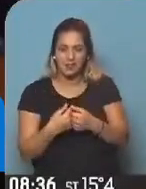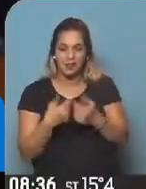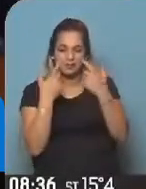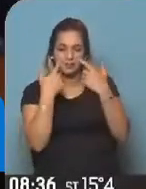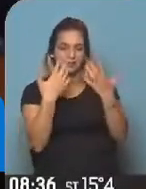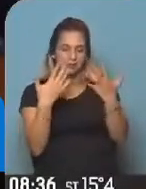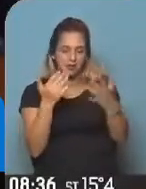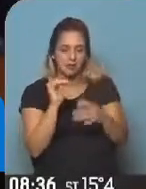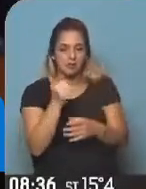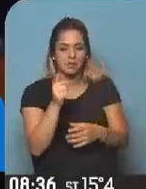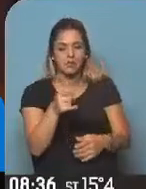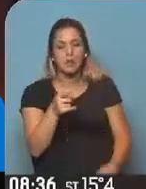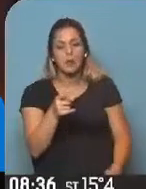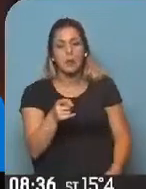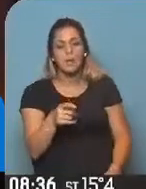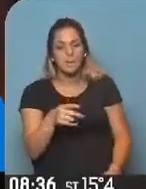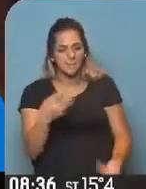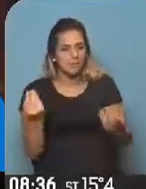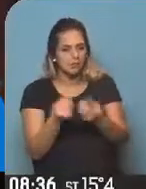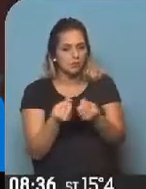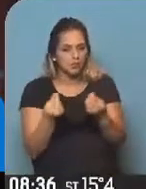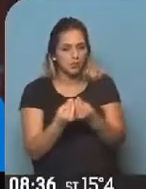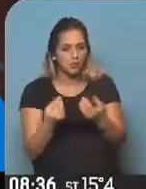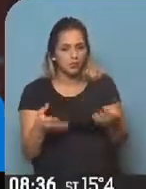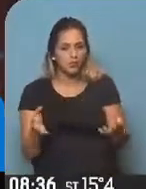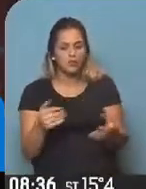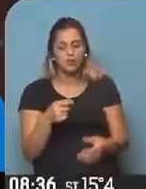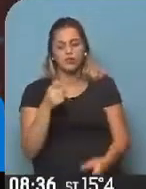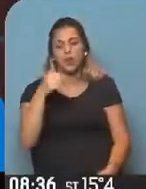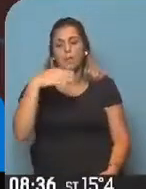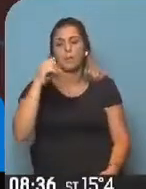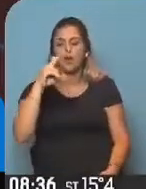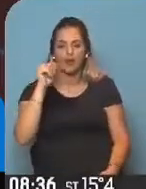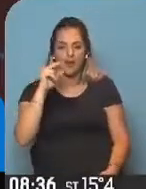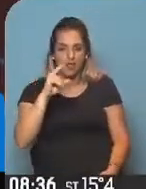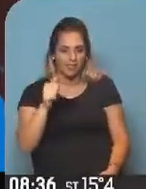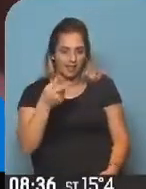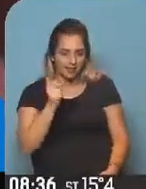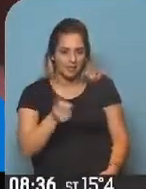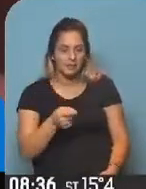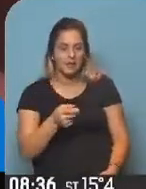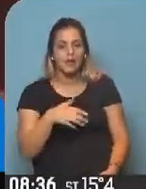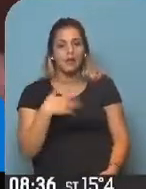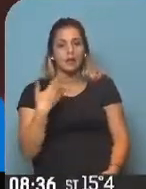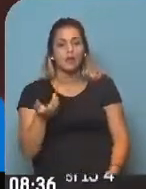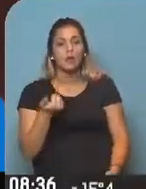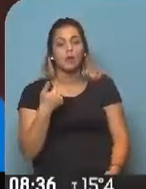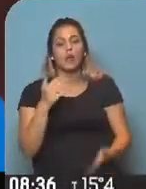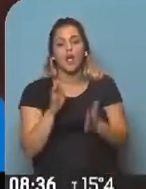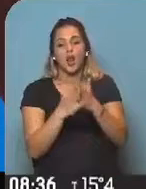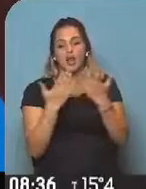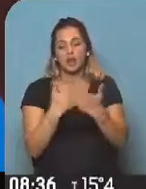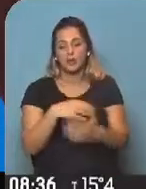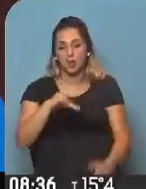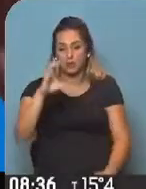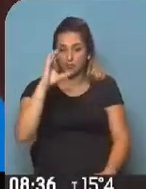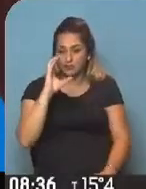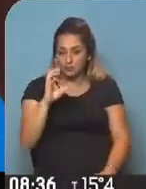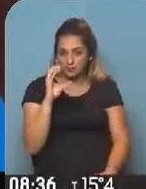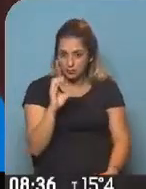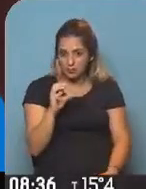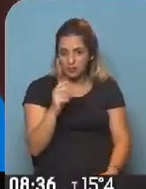él y bueno con muchos de franja morada también o muy bien una biblia en parte de la historia de nuestro país